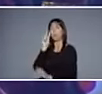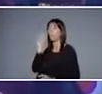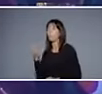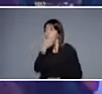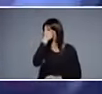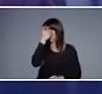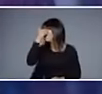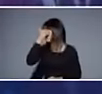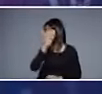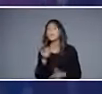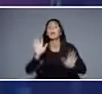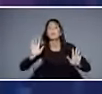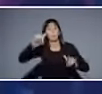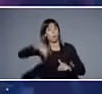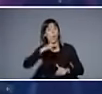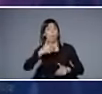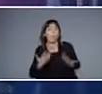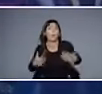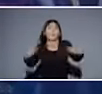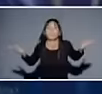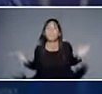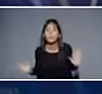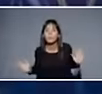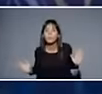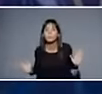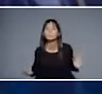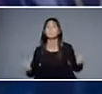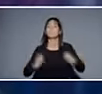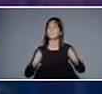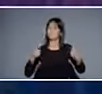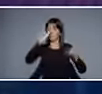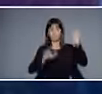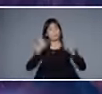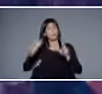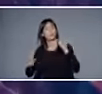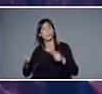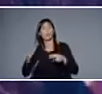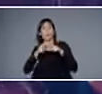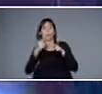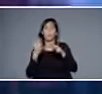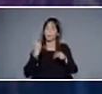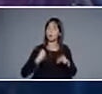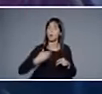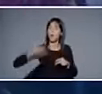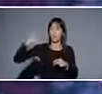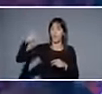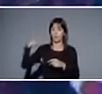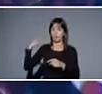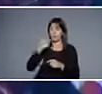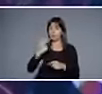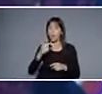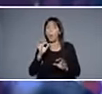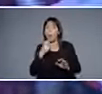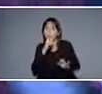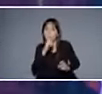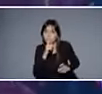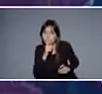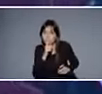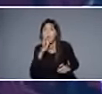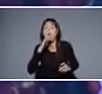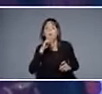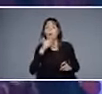otro lado. Pero ahora de repente, los mismos políticos que antes decían o no decían nada, ahora